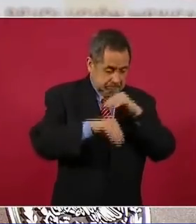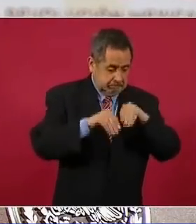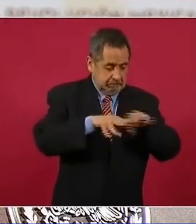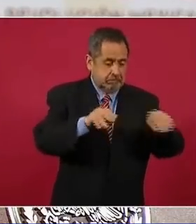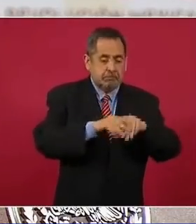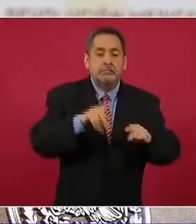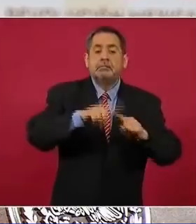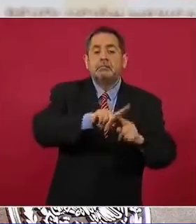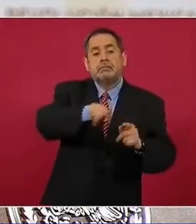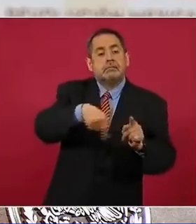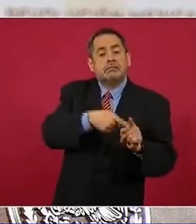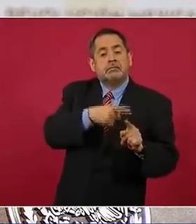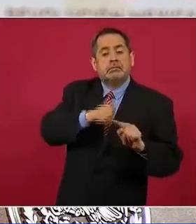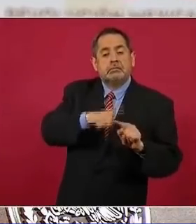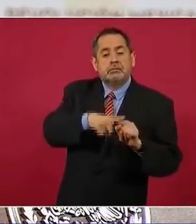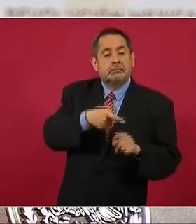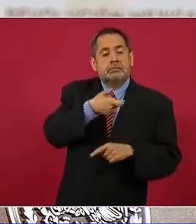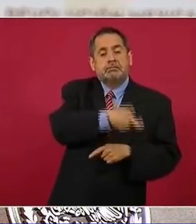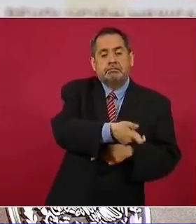financiado también por ellos.